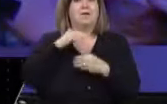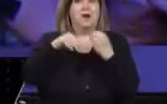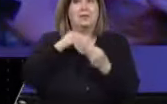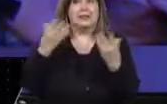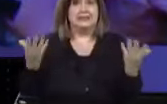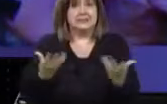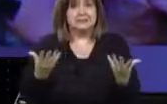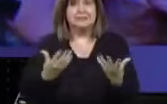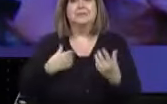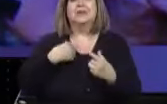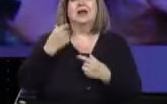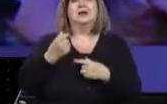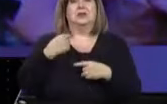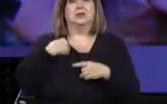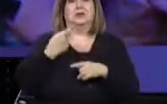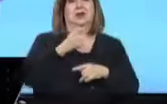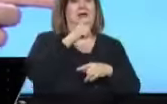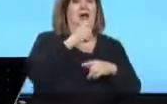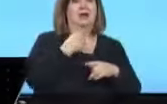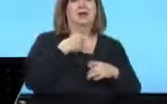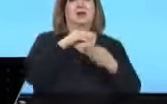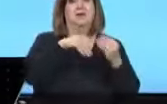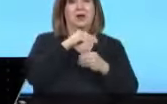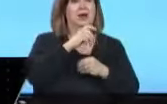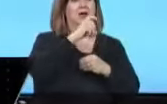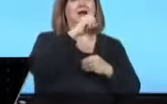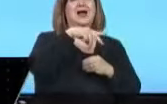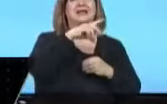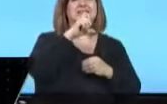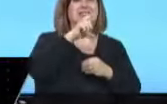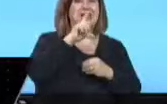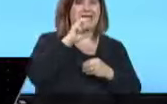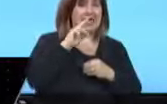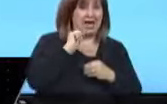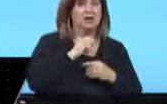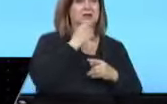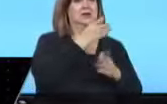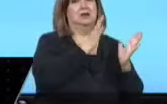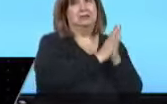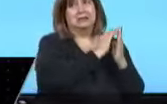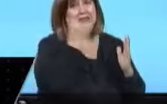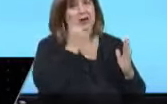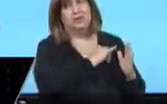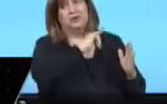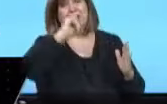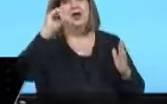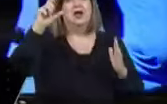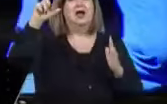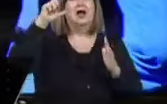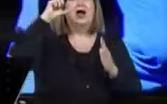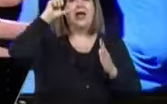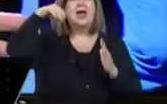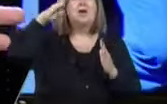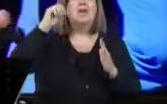familia. Tiene que contactarse con Cancillería, con la Embajada Argentina en Nigeria, y la Embajada Argentina en Nigeria tender